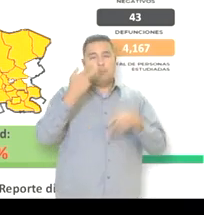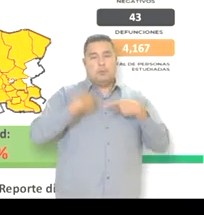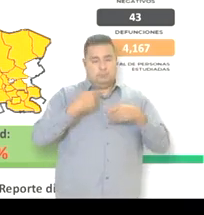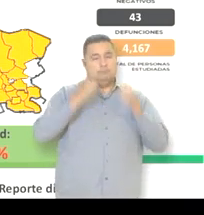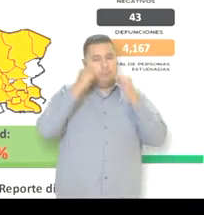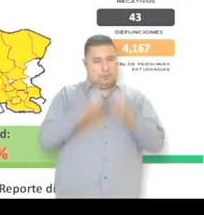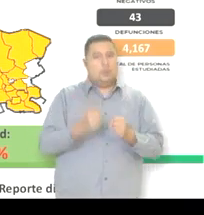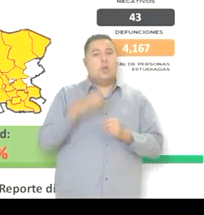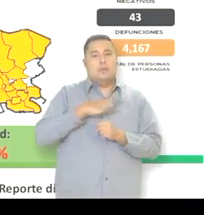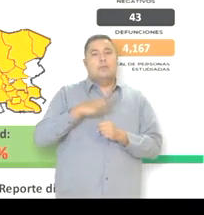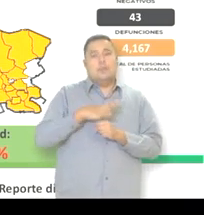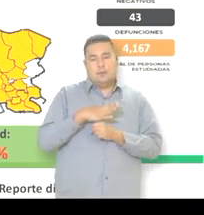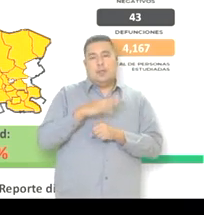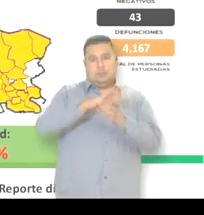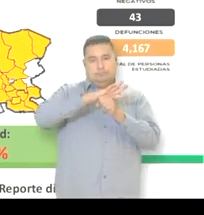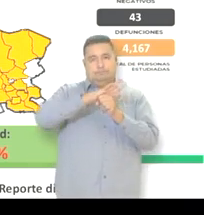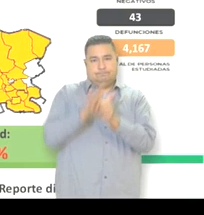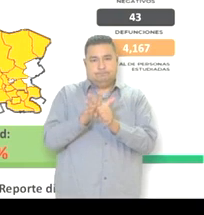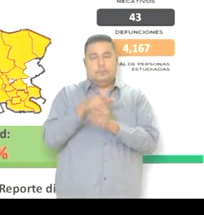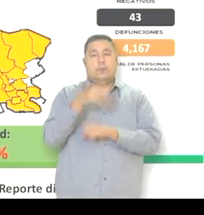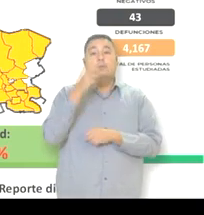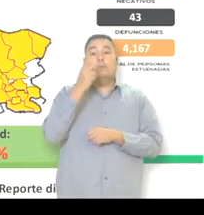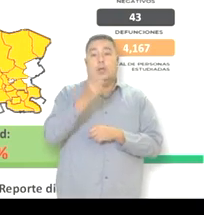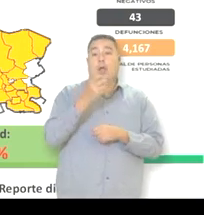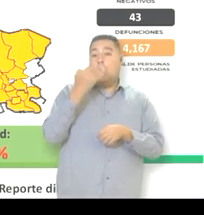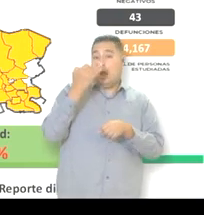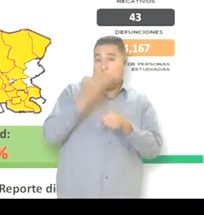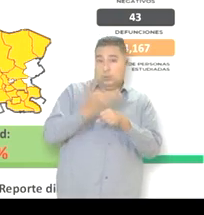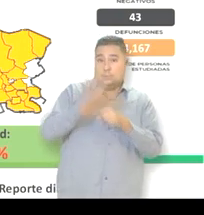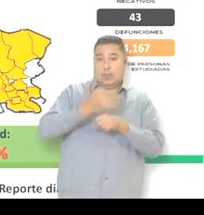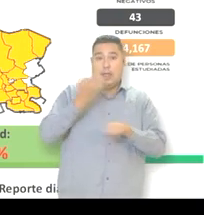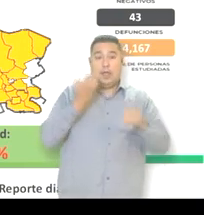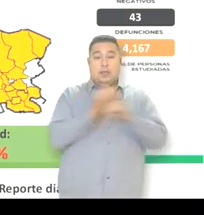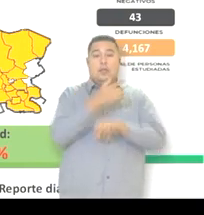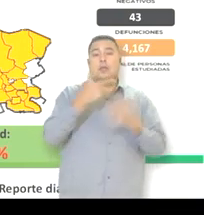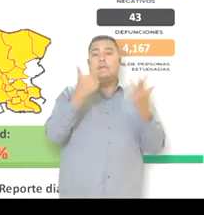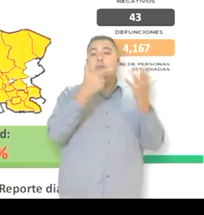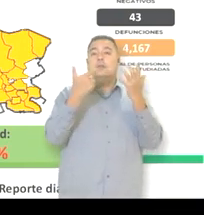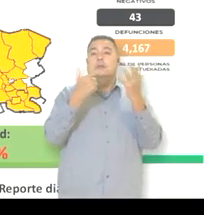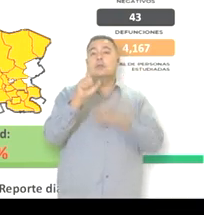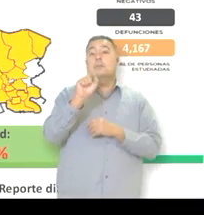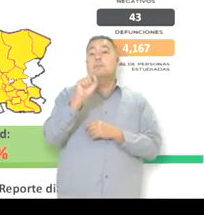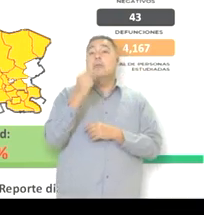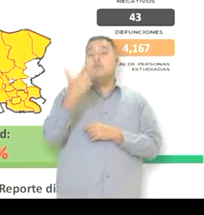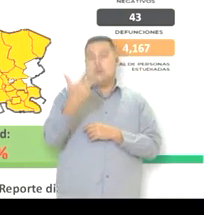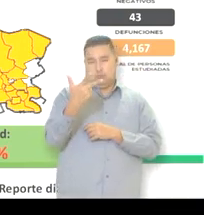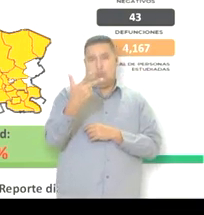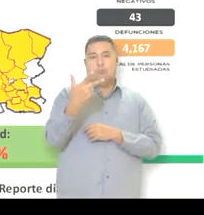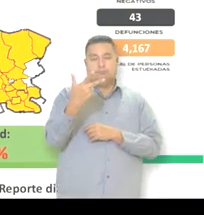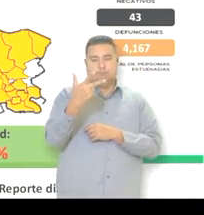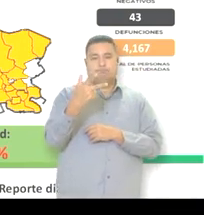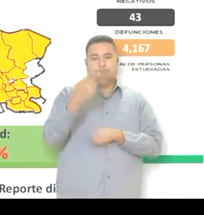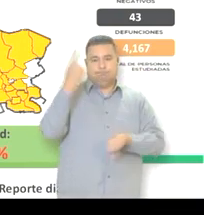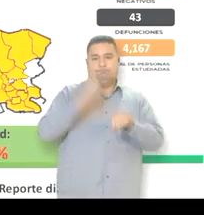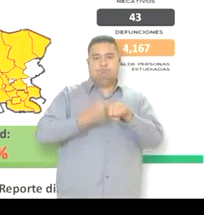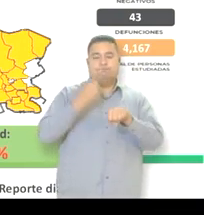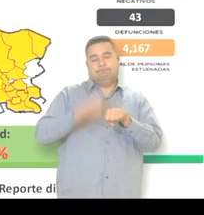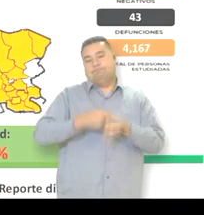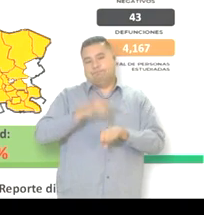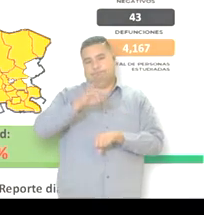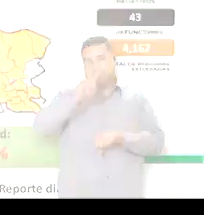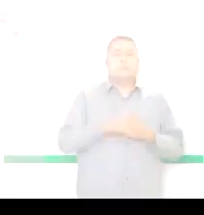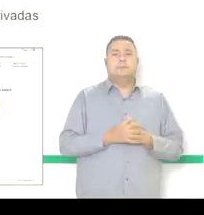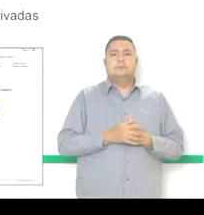confirmadas con esta enfermedad, de tal manera que ya en nuestro estado son 728 los casos confirmados